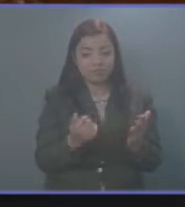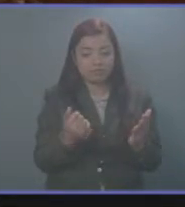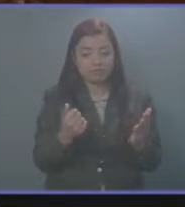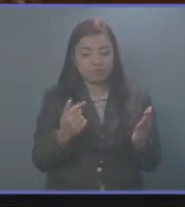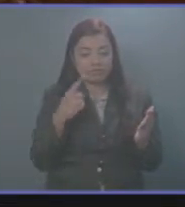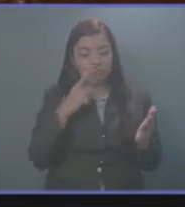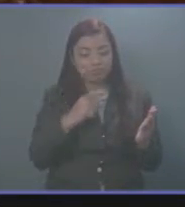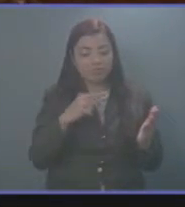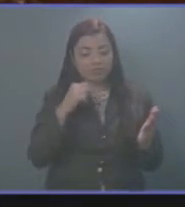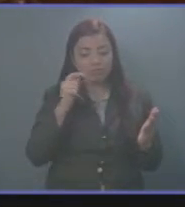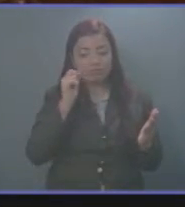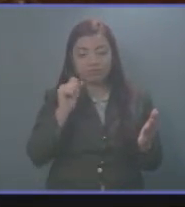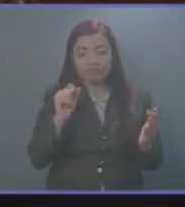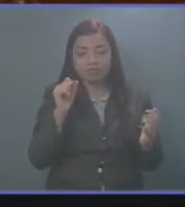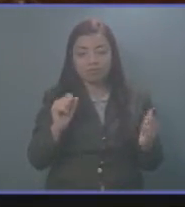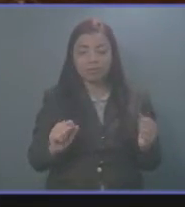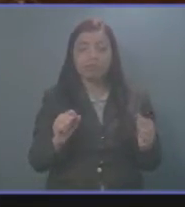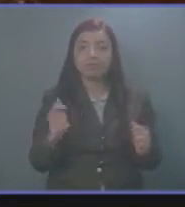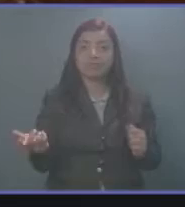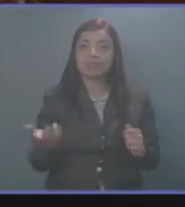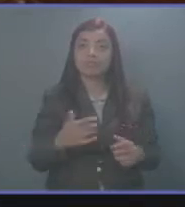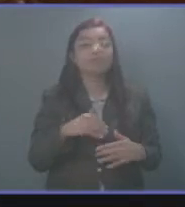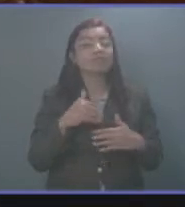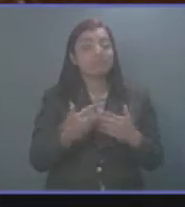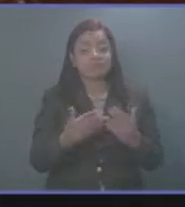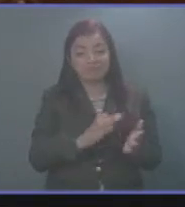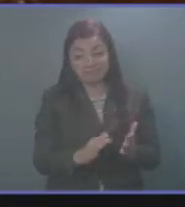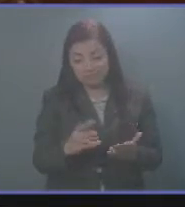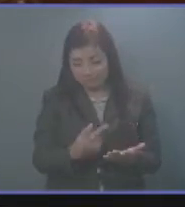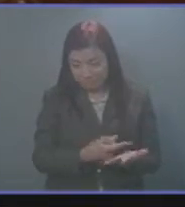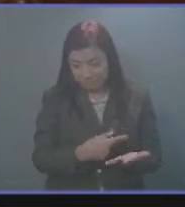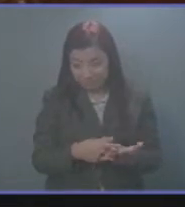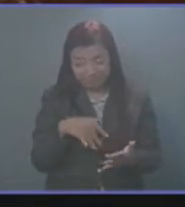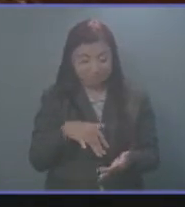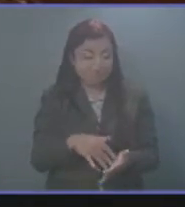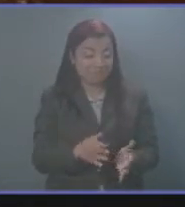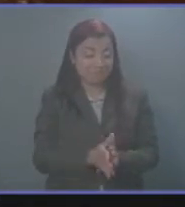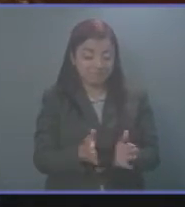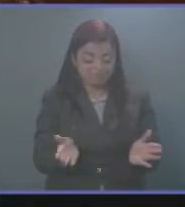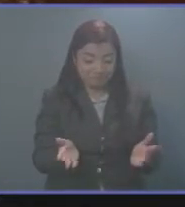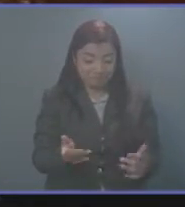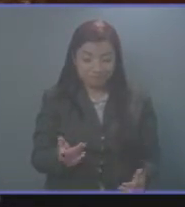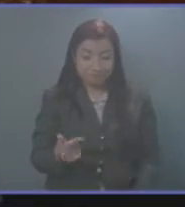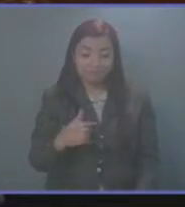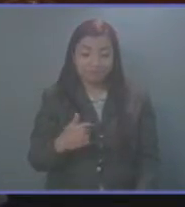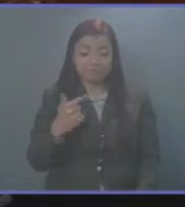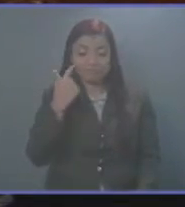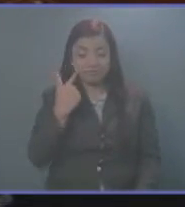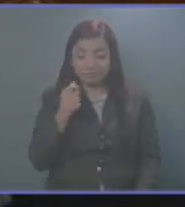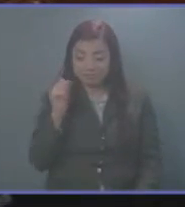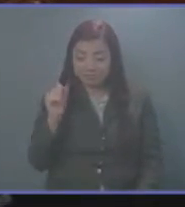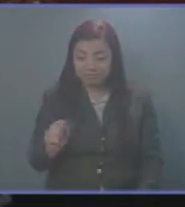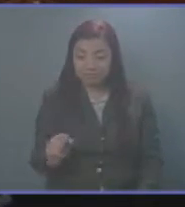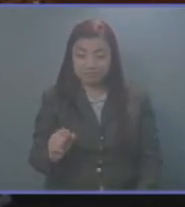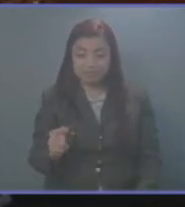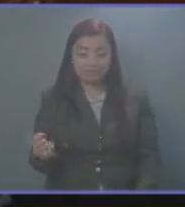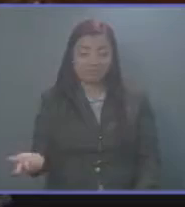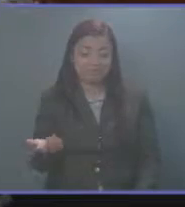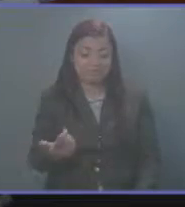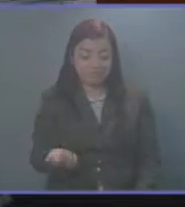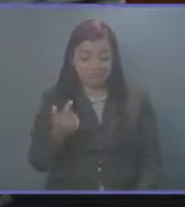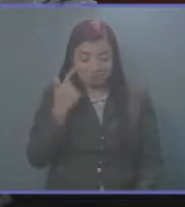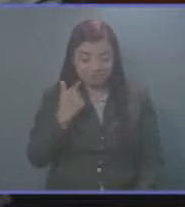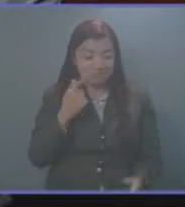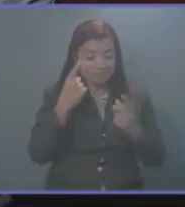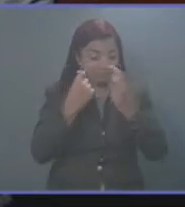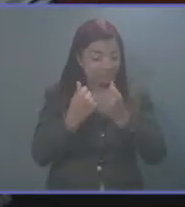podrá comprometerse o abonarse con cargo a fondos públicos si no es dentro de las limitaciones de un crédito